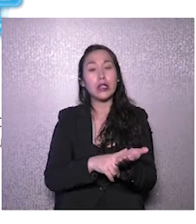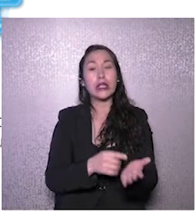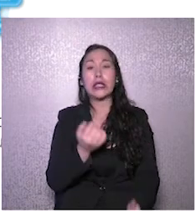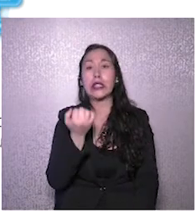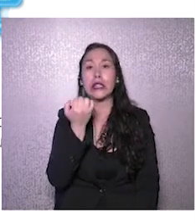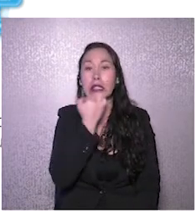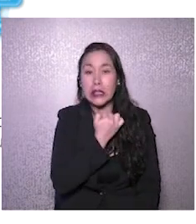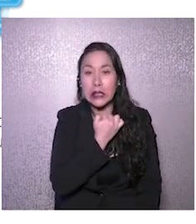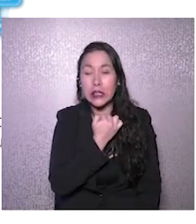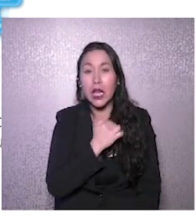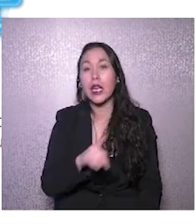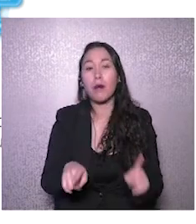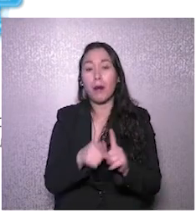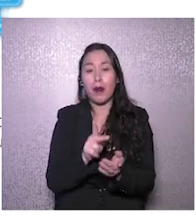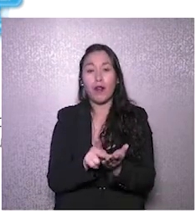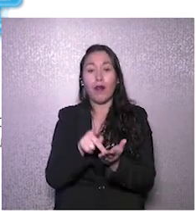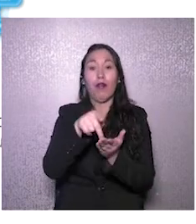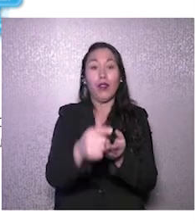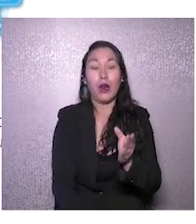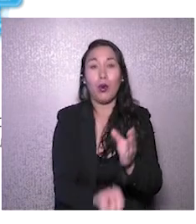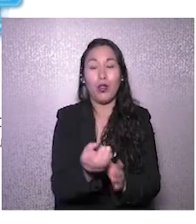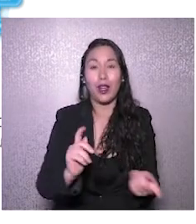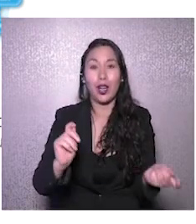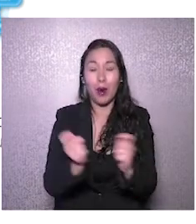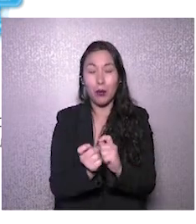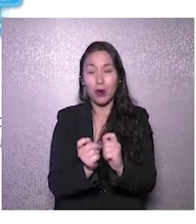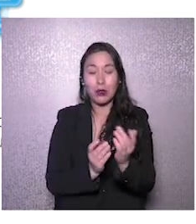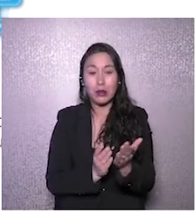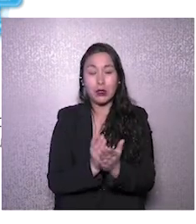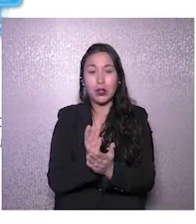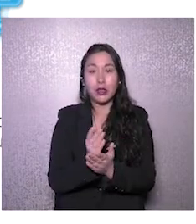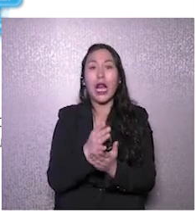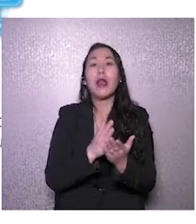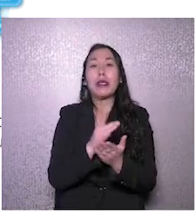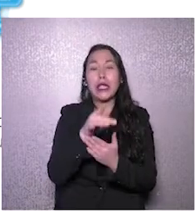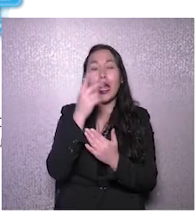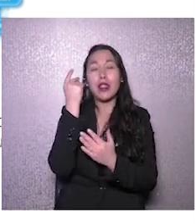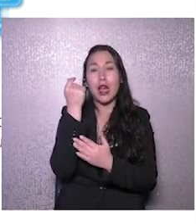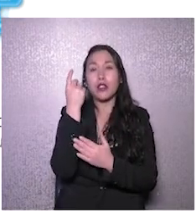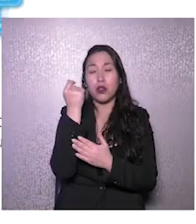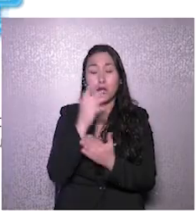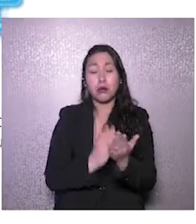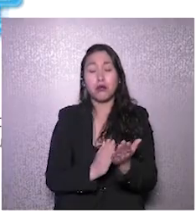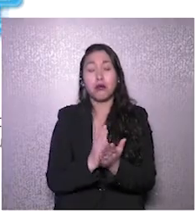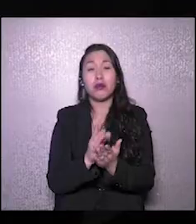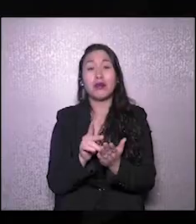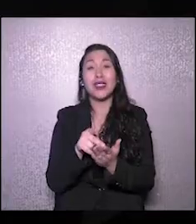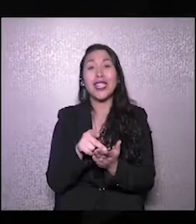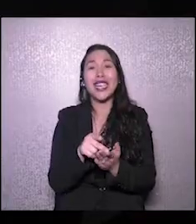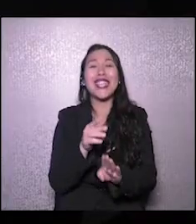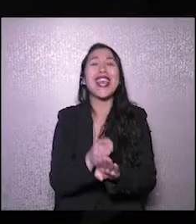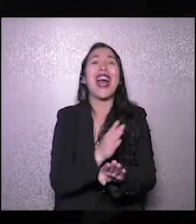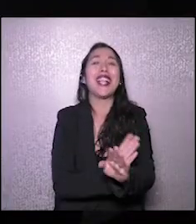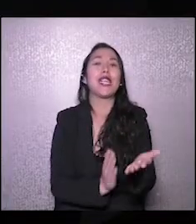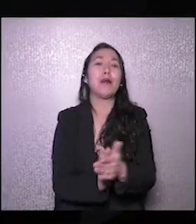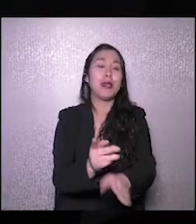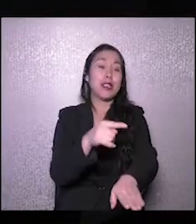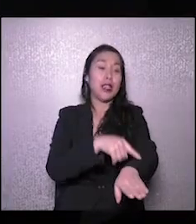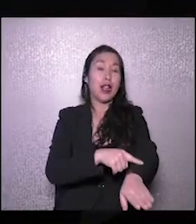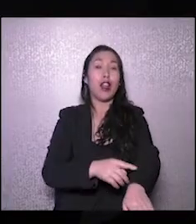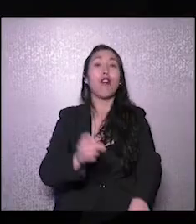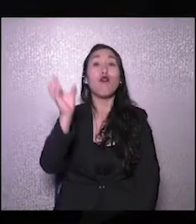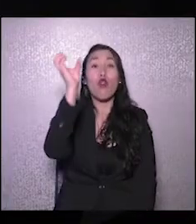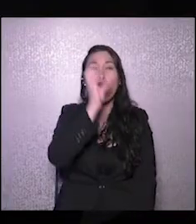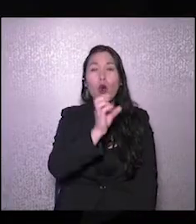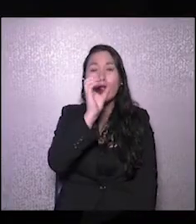primer paso de la innovación. Ellos parten en la ideación. Hay que partir antes, hay que partir en la búsqueda del